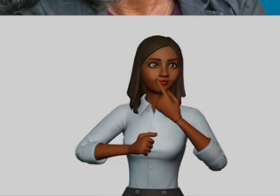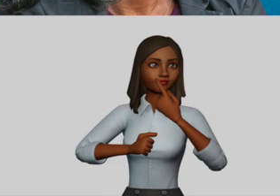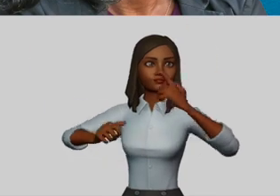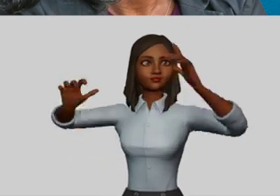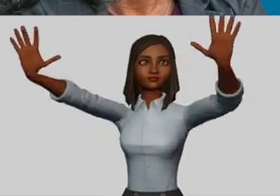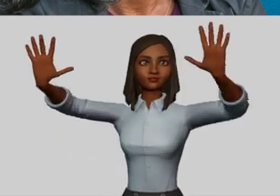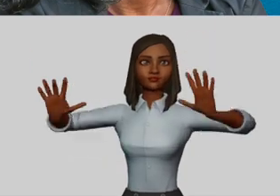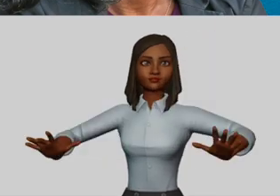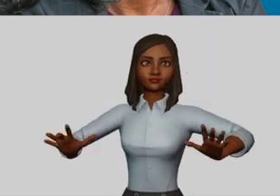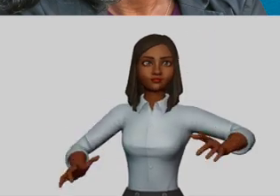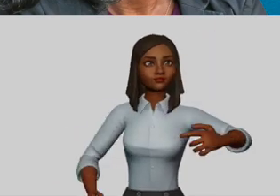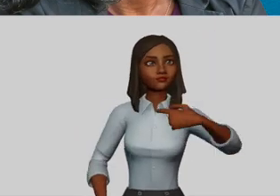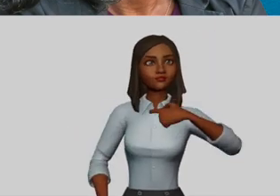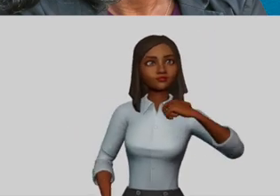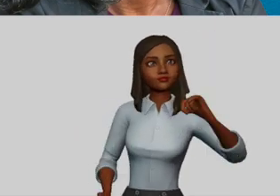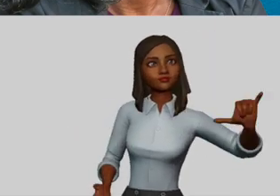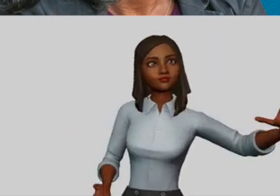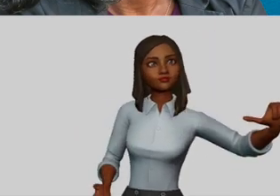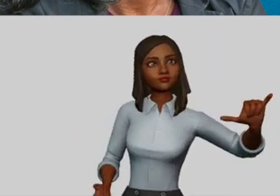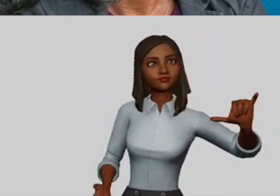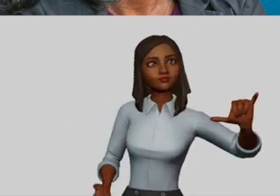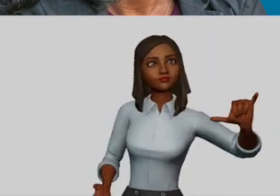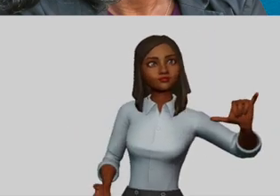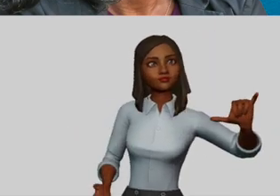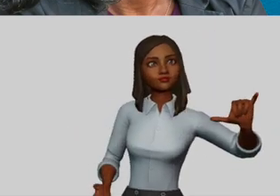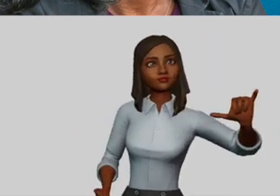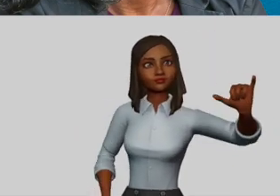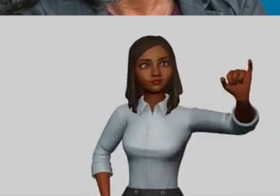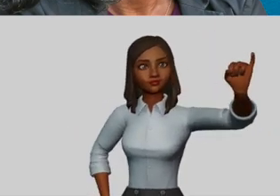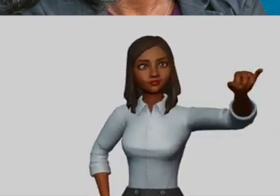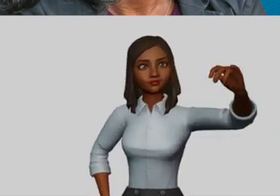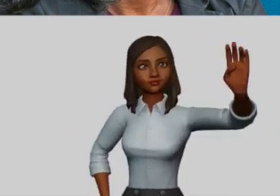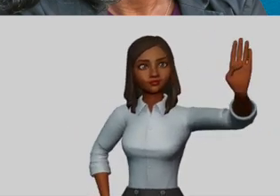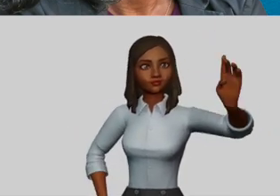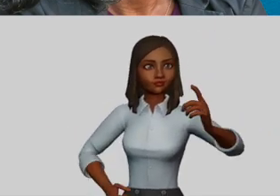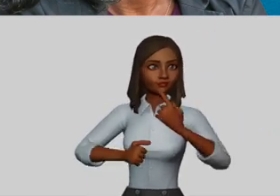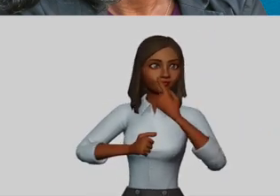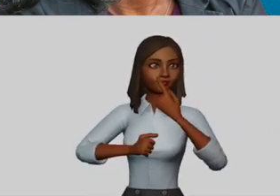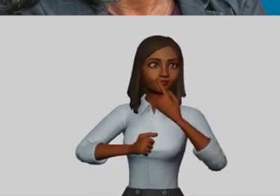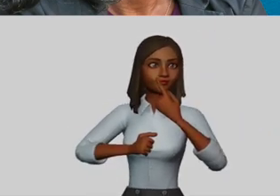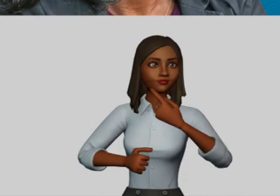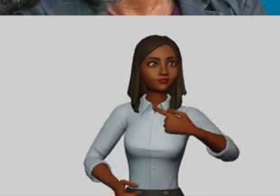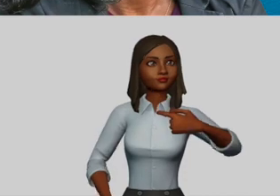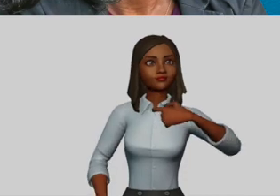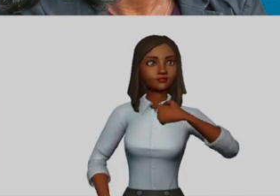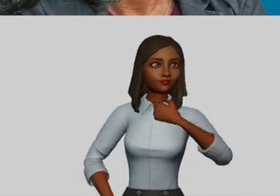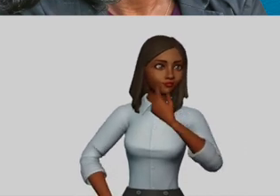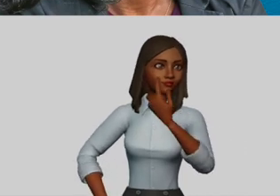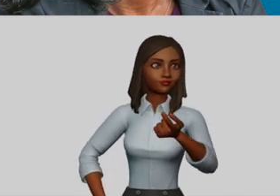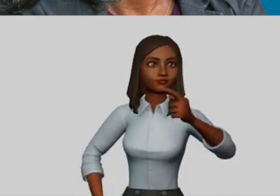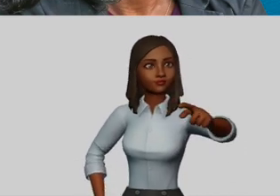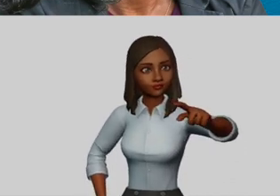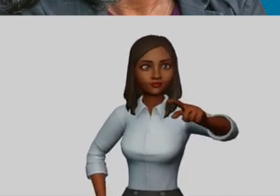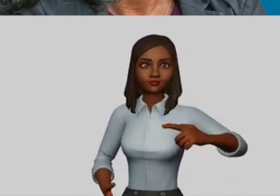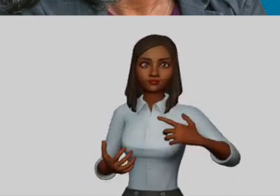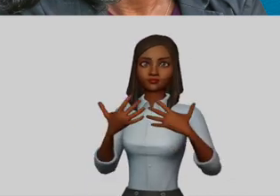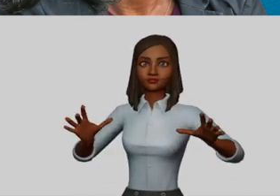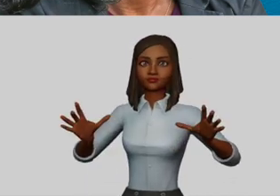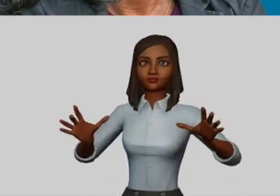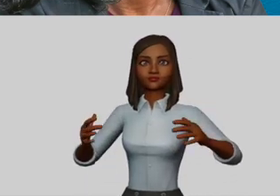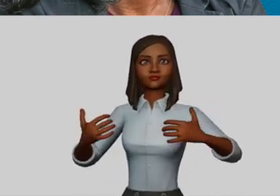María tiene una pregunta. Yo nada más quería saber, cuando tú hablas con la comunidad sorda, ¿cómo se sienten? Si están súper agradecidos,